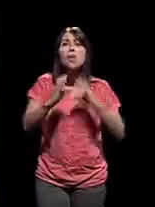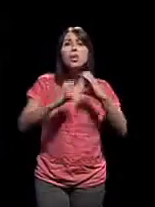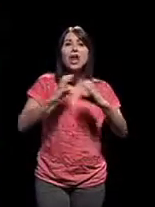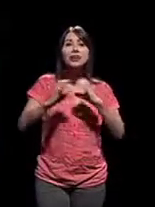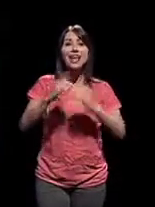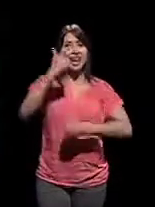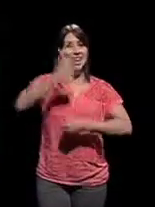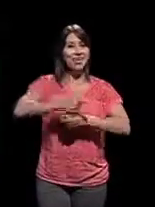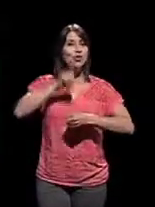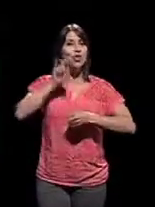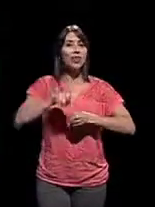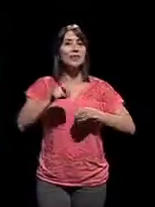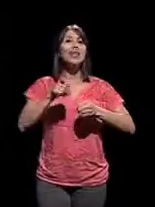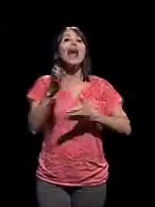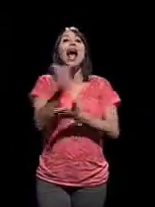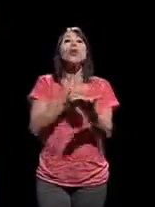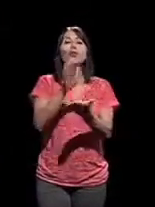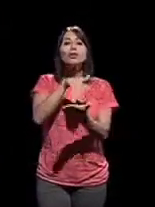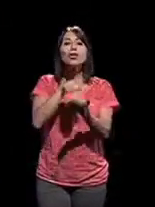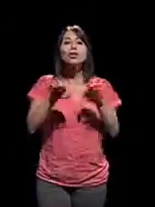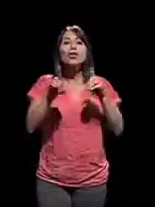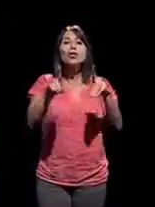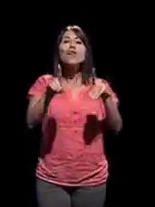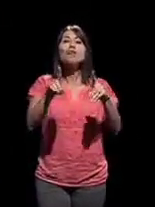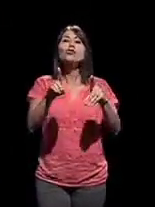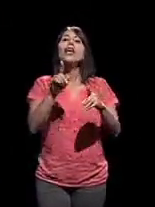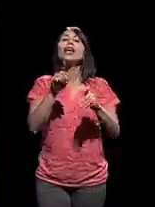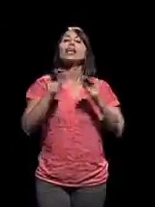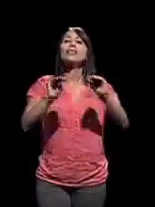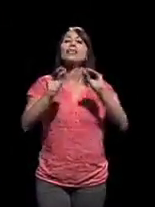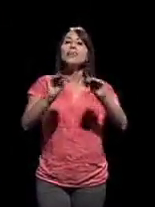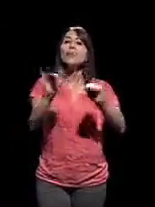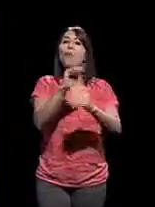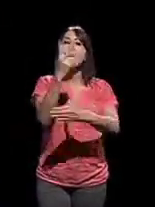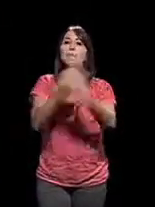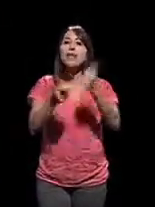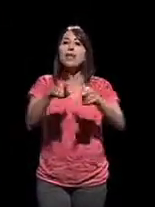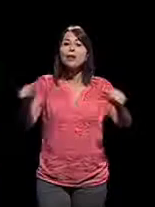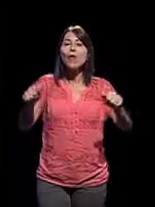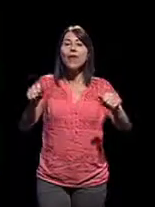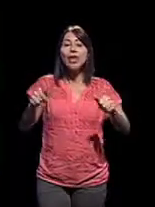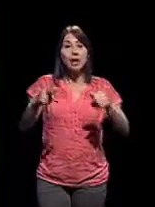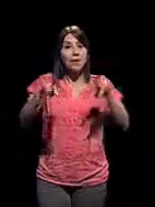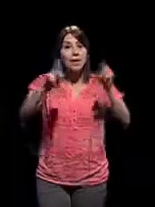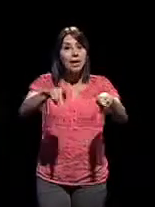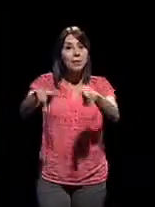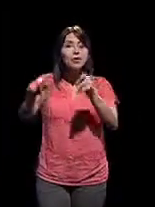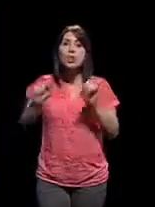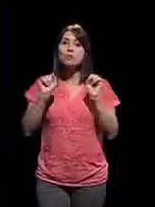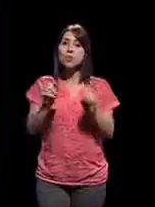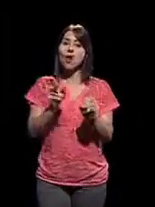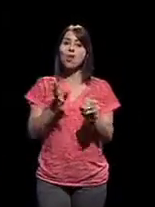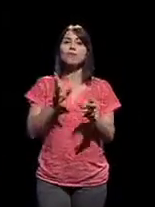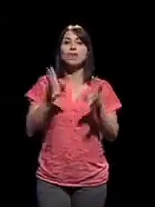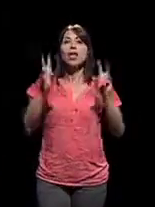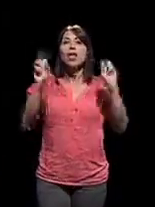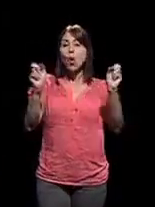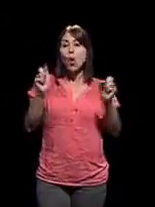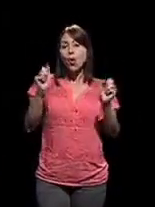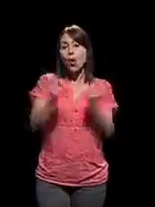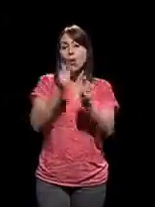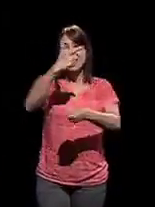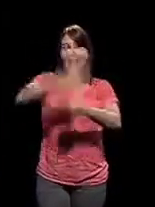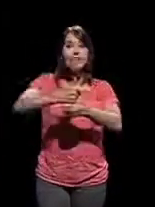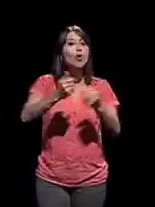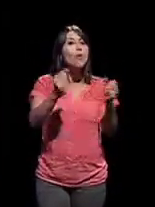ser un idioma bilingüe en algunos centros educativos a nivel nacional que les permita a las familias de niños sordos, por ejemplo, involucrar en el proceso educativo